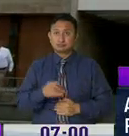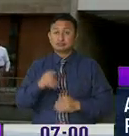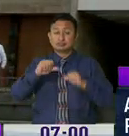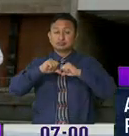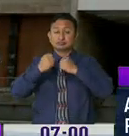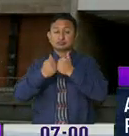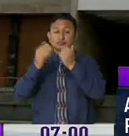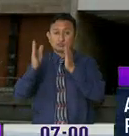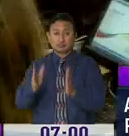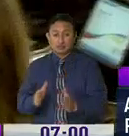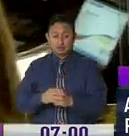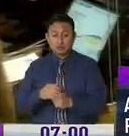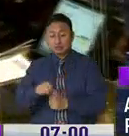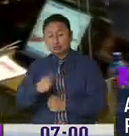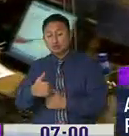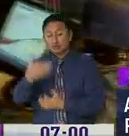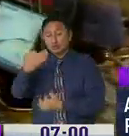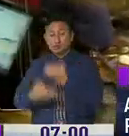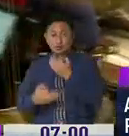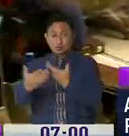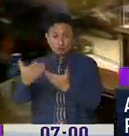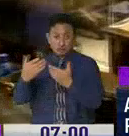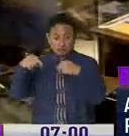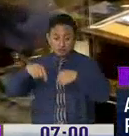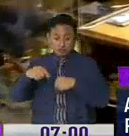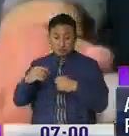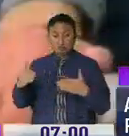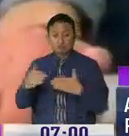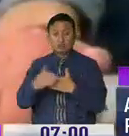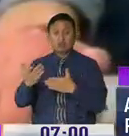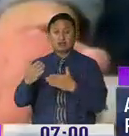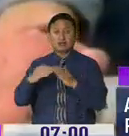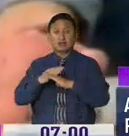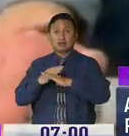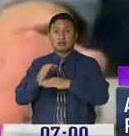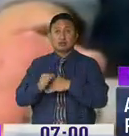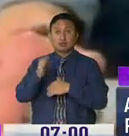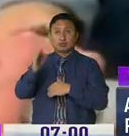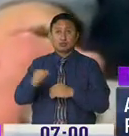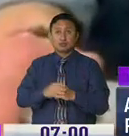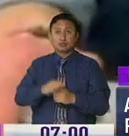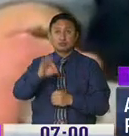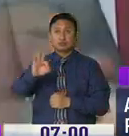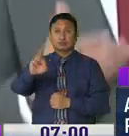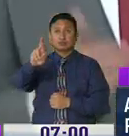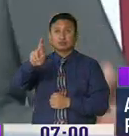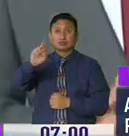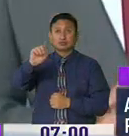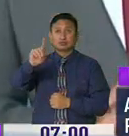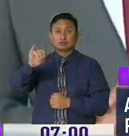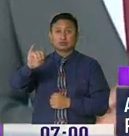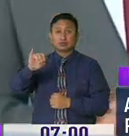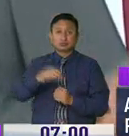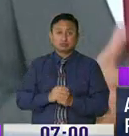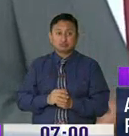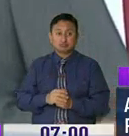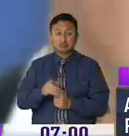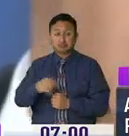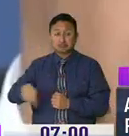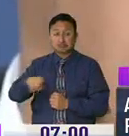juicio político, esta vez en contra del defensor del pueblo, Freddy Carrión. Legisladores piden a la Comisión de